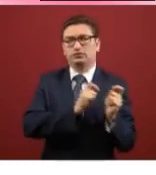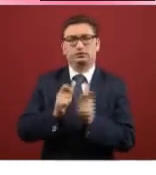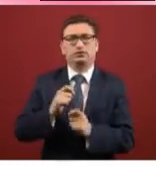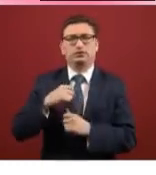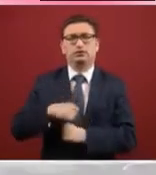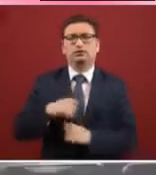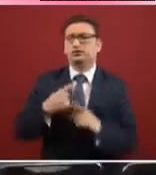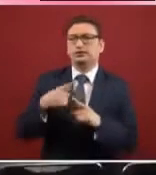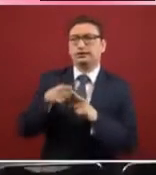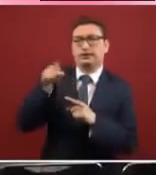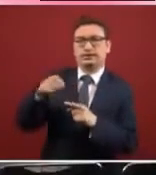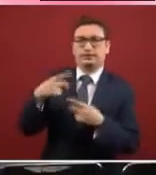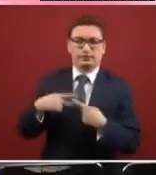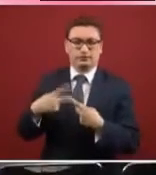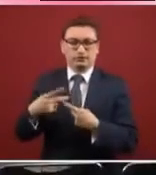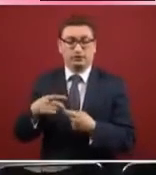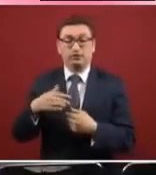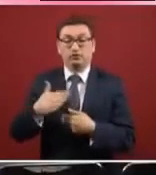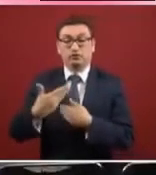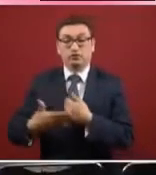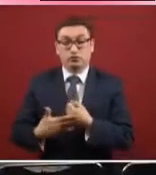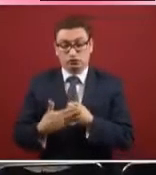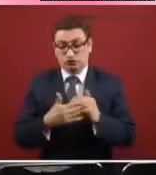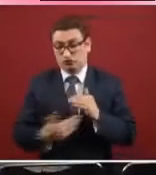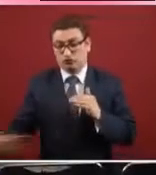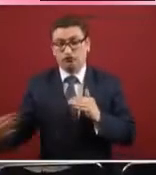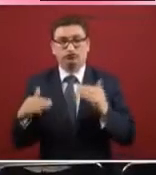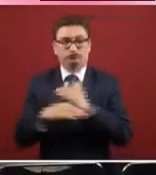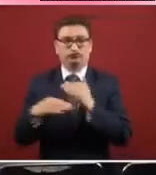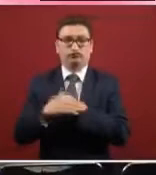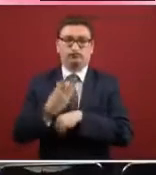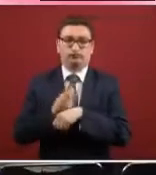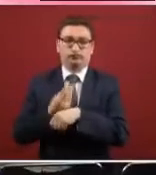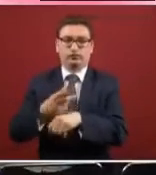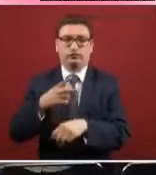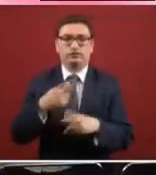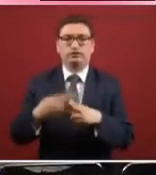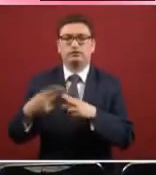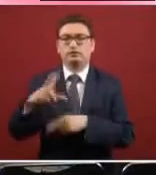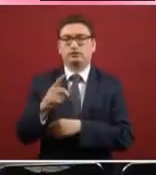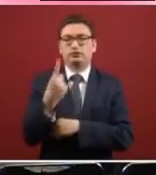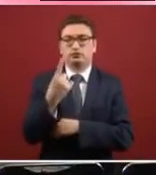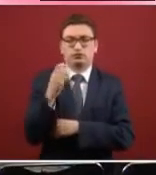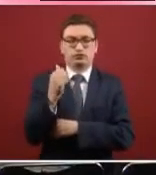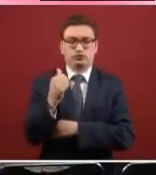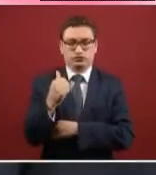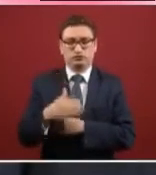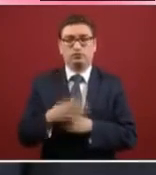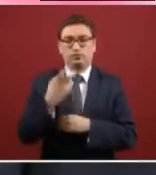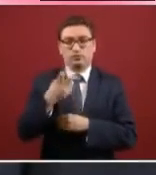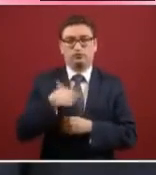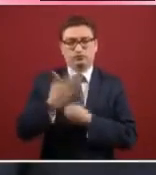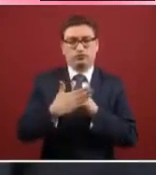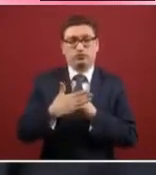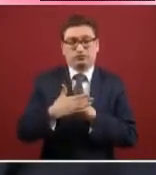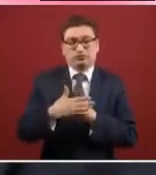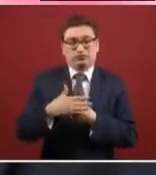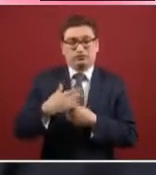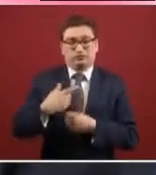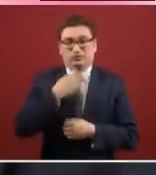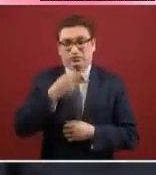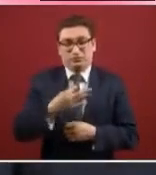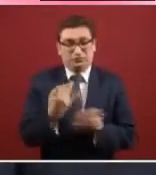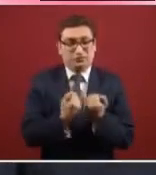terminar. And we're going to finish that one on no dejo de mencionar que adicionalmente a partir del mes de marzo tuvimos algunas